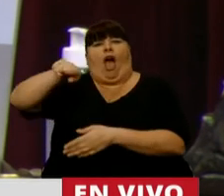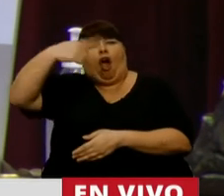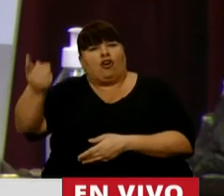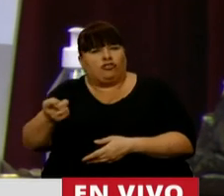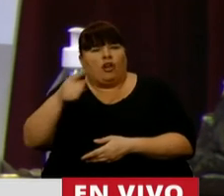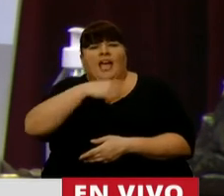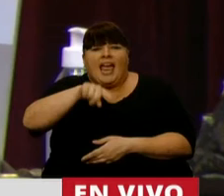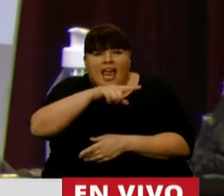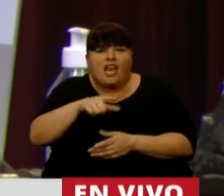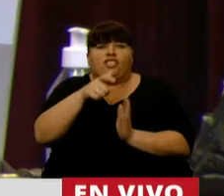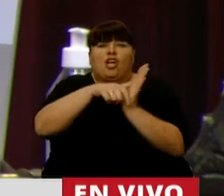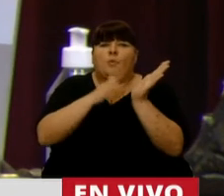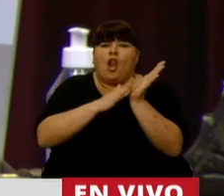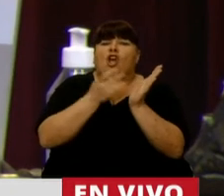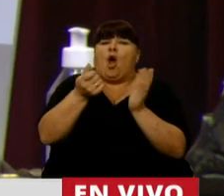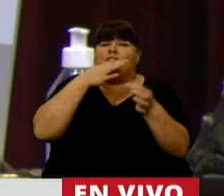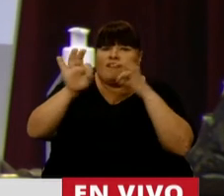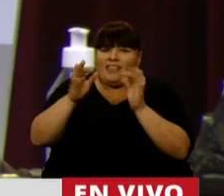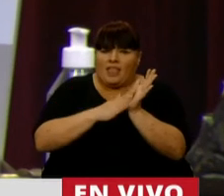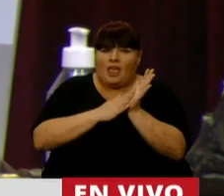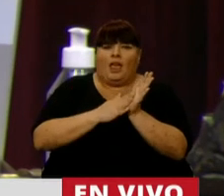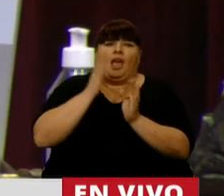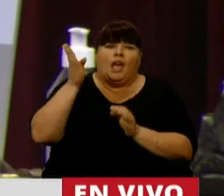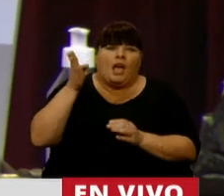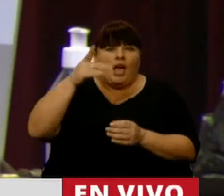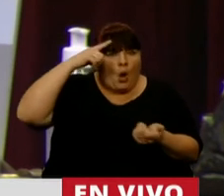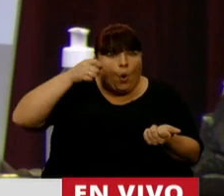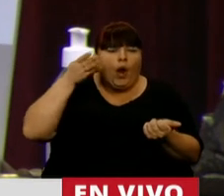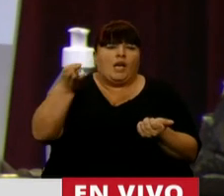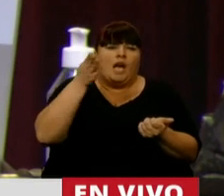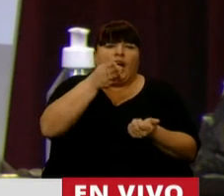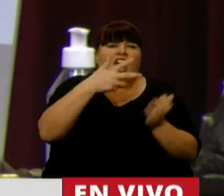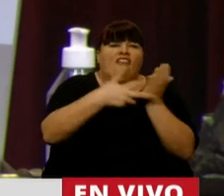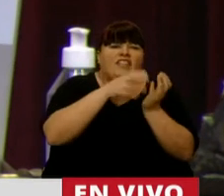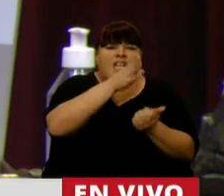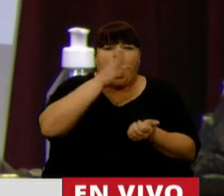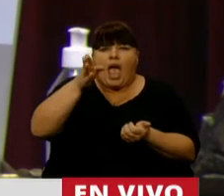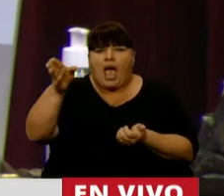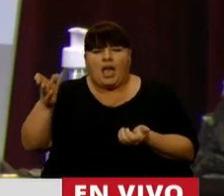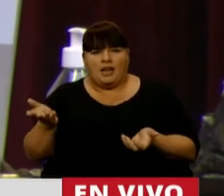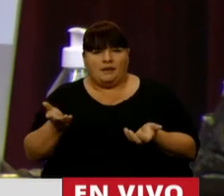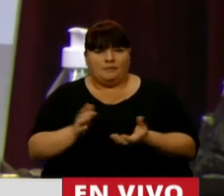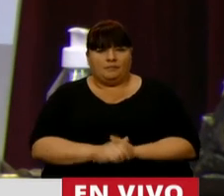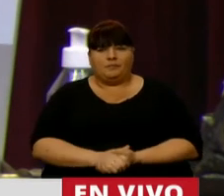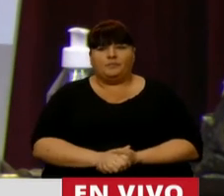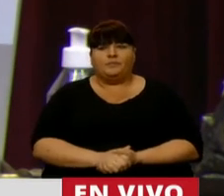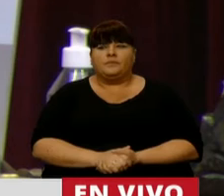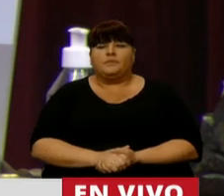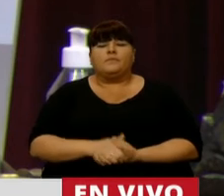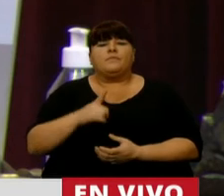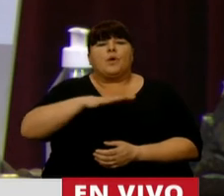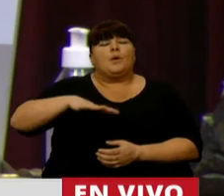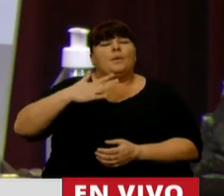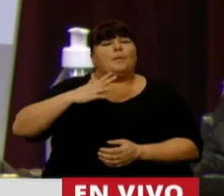y ellos con su boleto de compraventa andando de juzgado en juzgado, de fiscalía en fiscalía. La